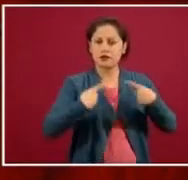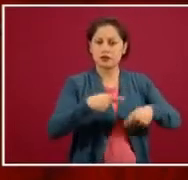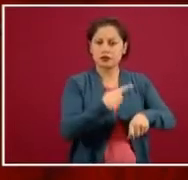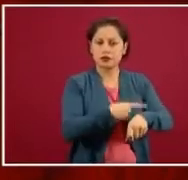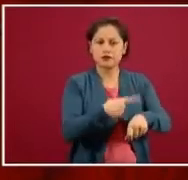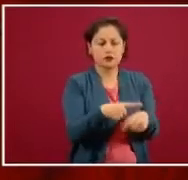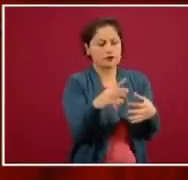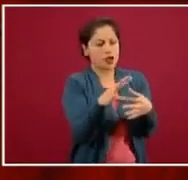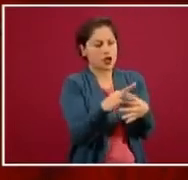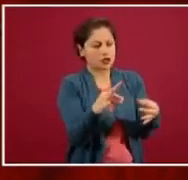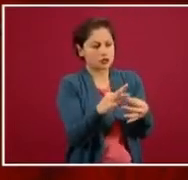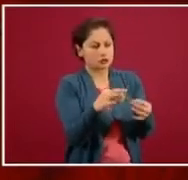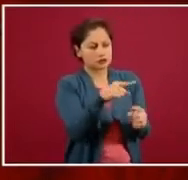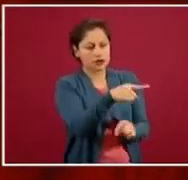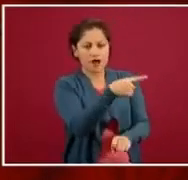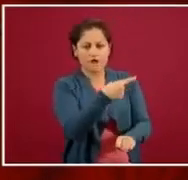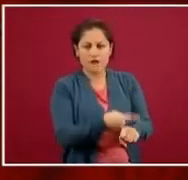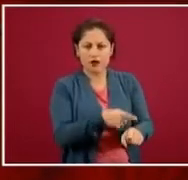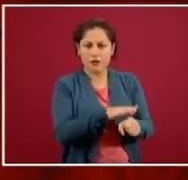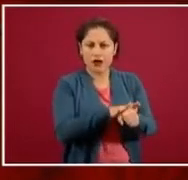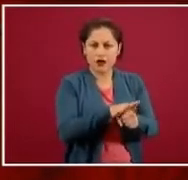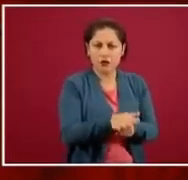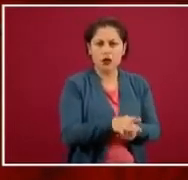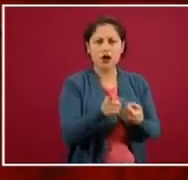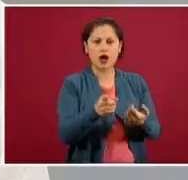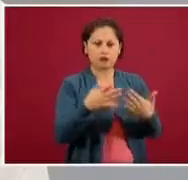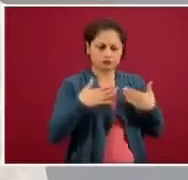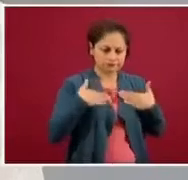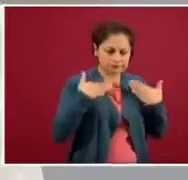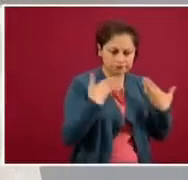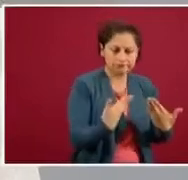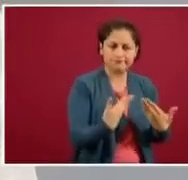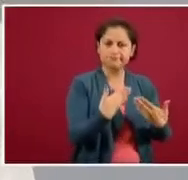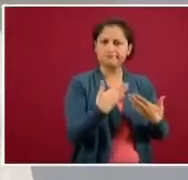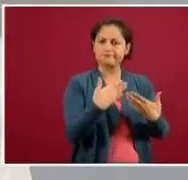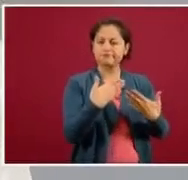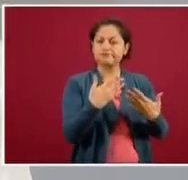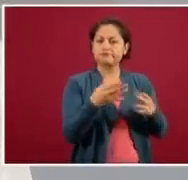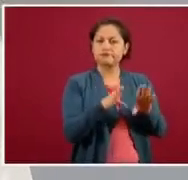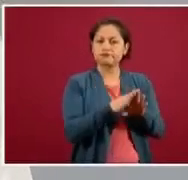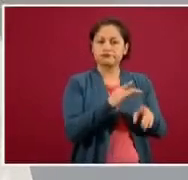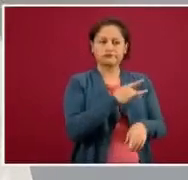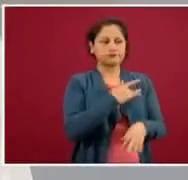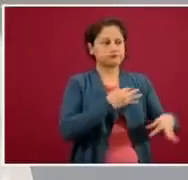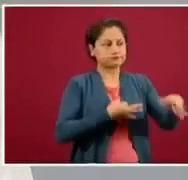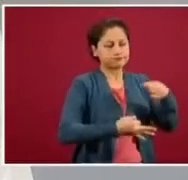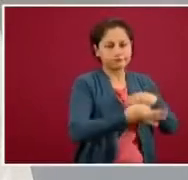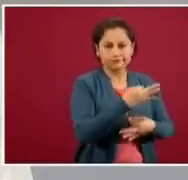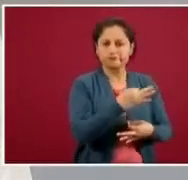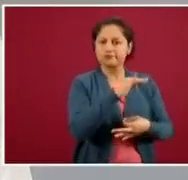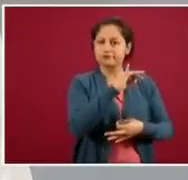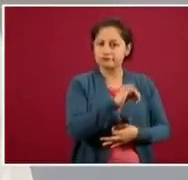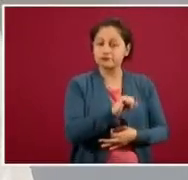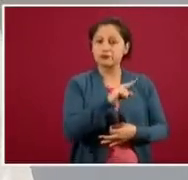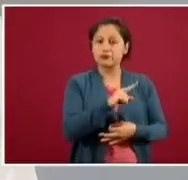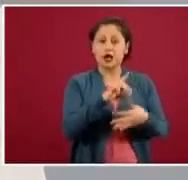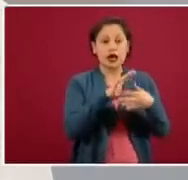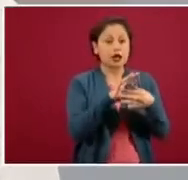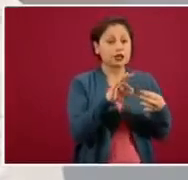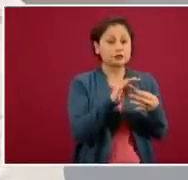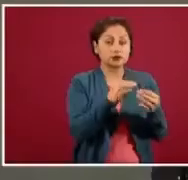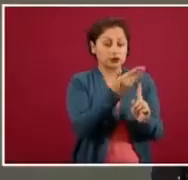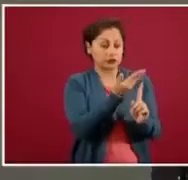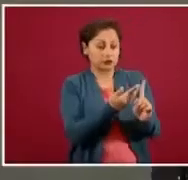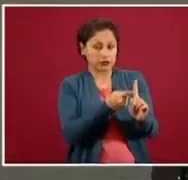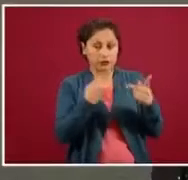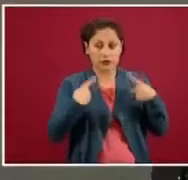oportuna, de una manera cándida, compasiva, la situación de salud de la persona enferma.